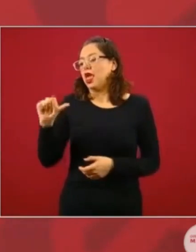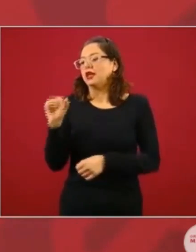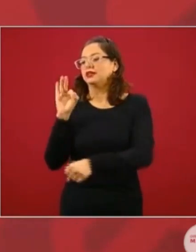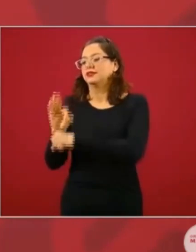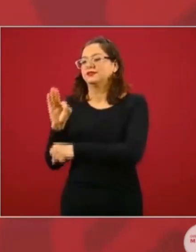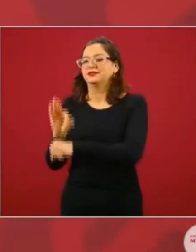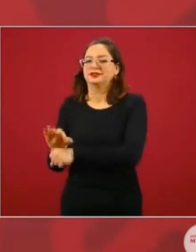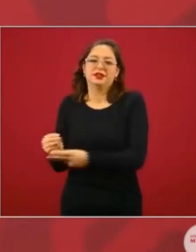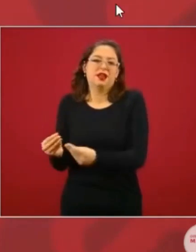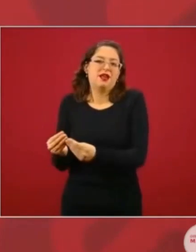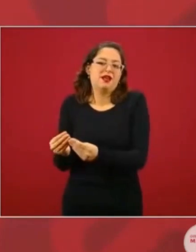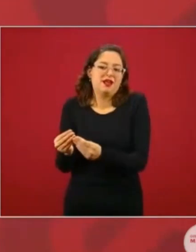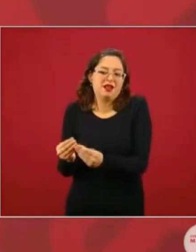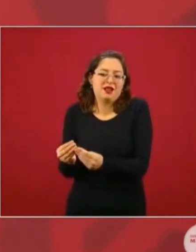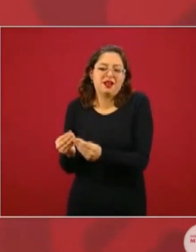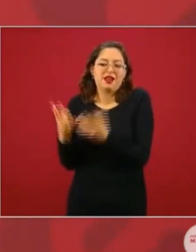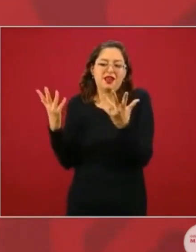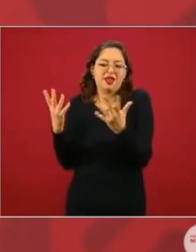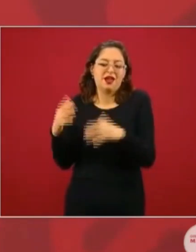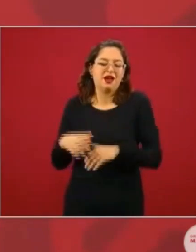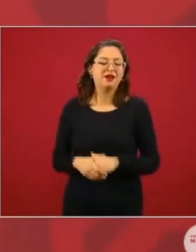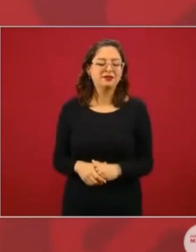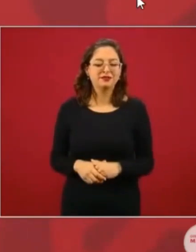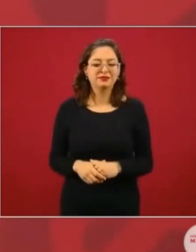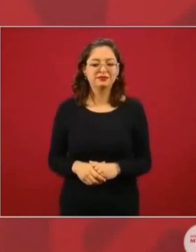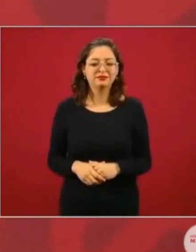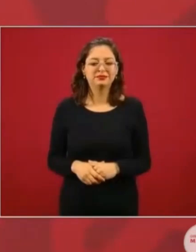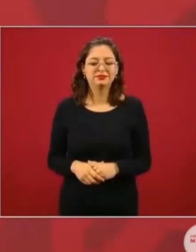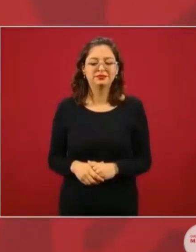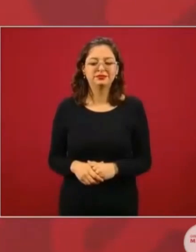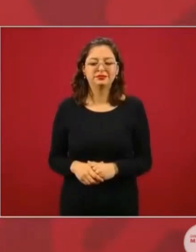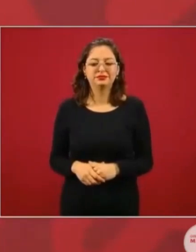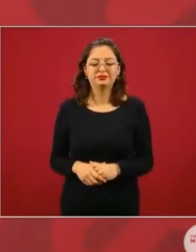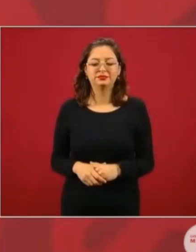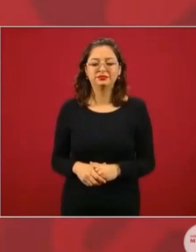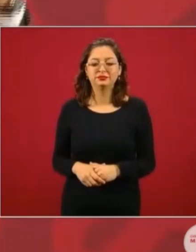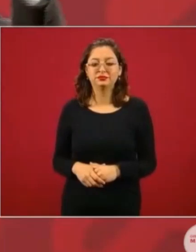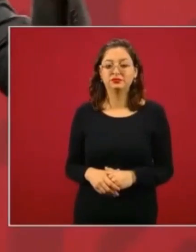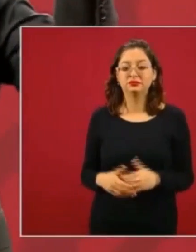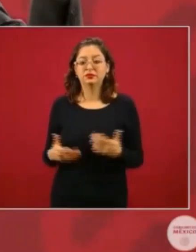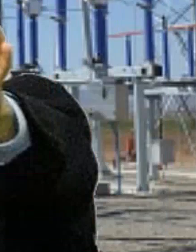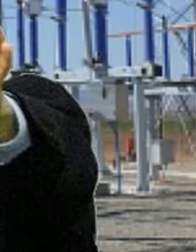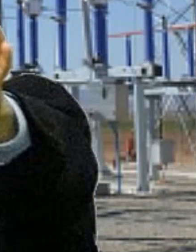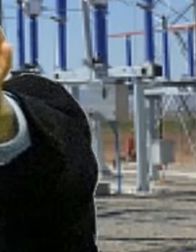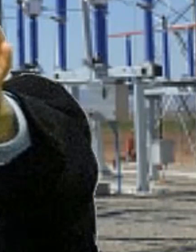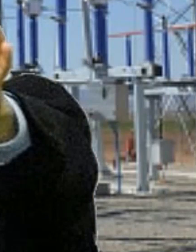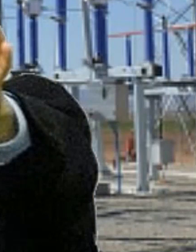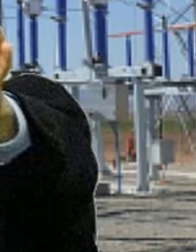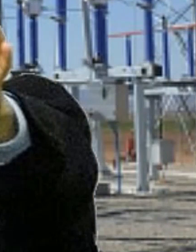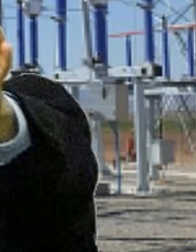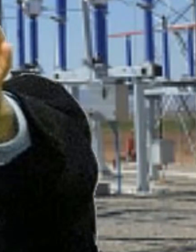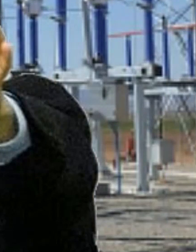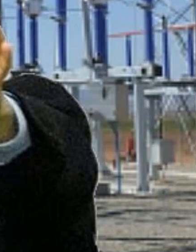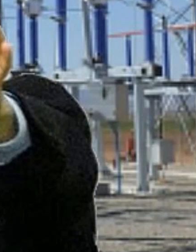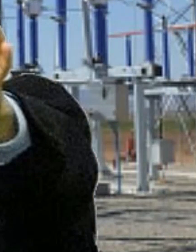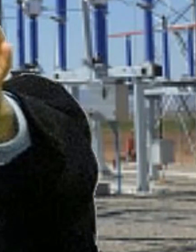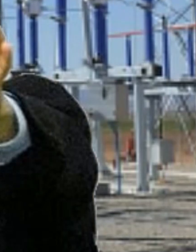Si con la bandera de que se tenía que combatir el monopolio de la Comisión Federal de Electricidad,